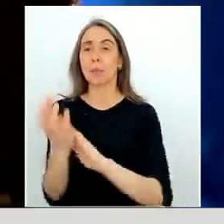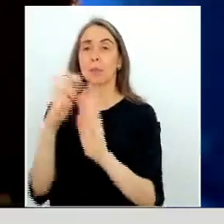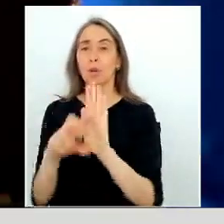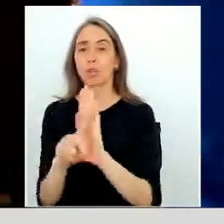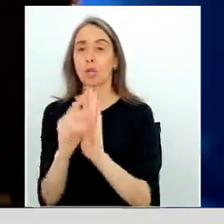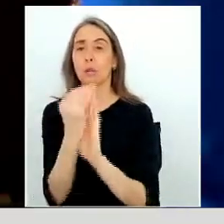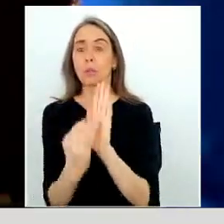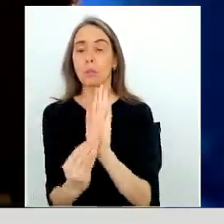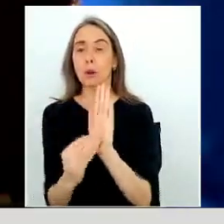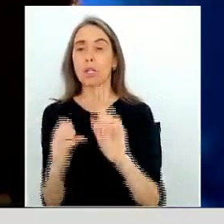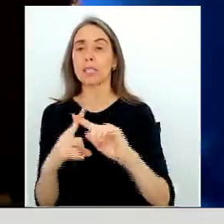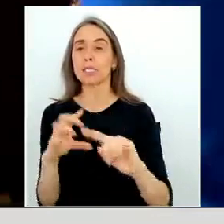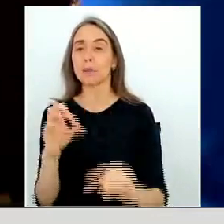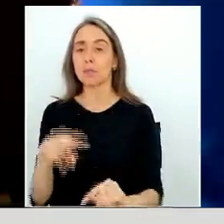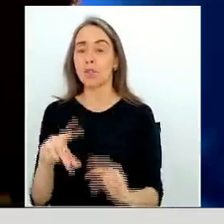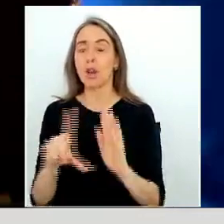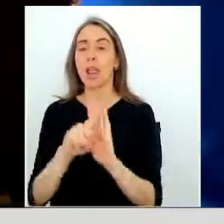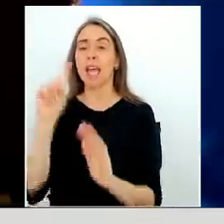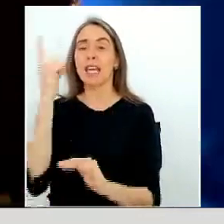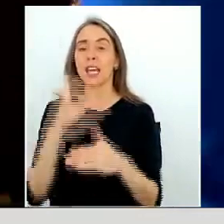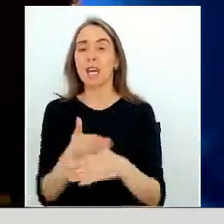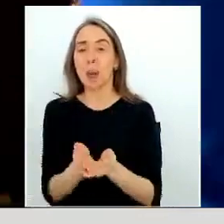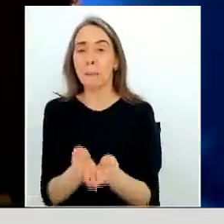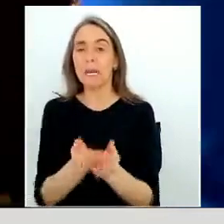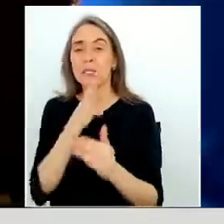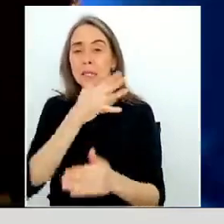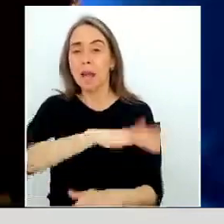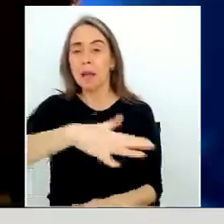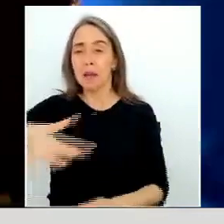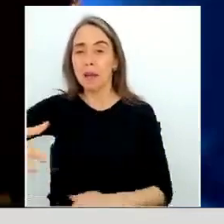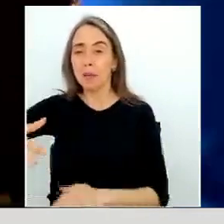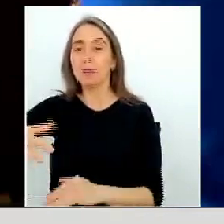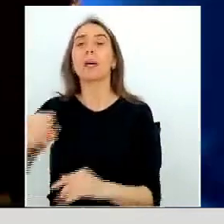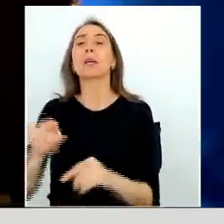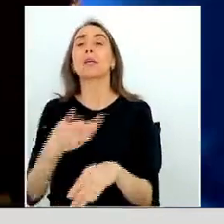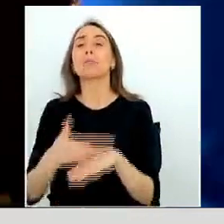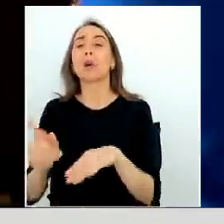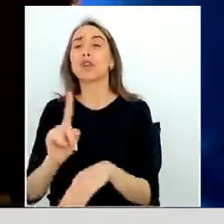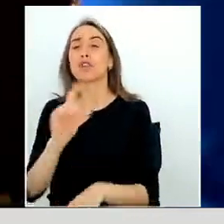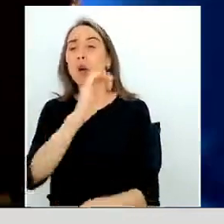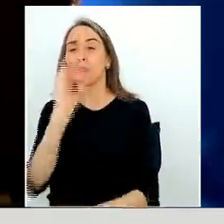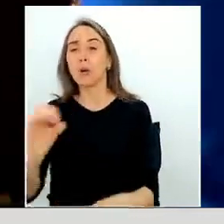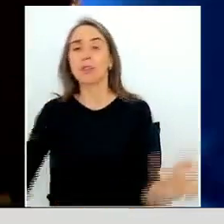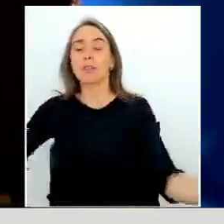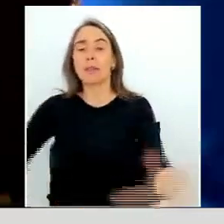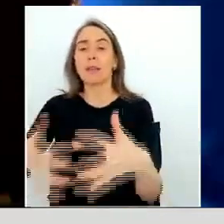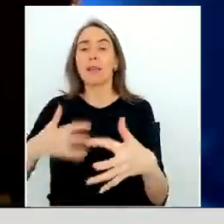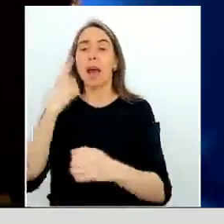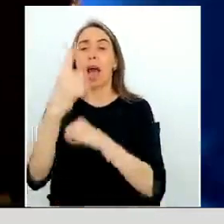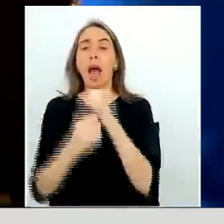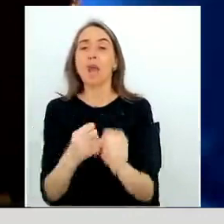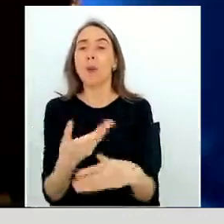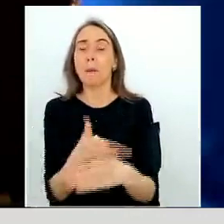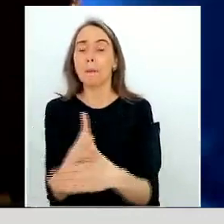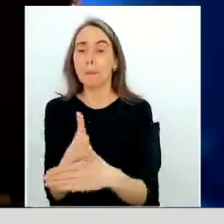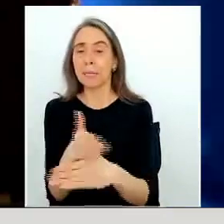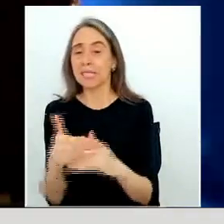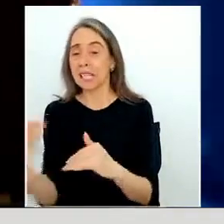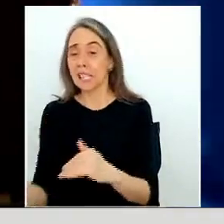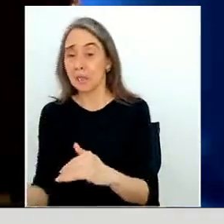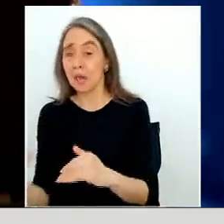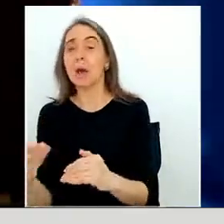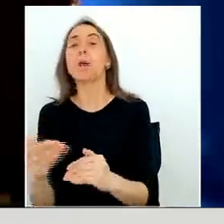General de pesca y acuicultura en materia de remanente no consumido de cuotas anuales de captura para los recursos y regiones que